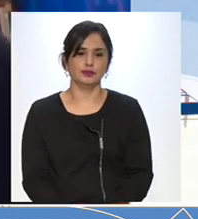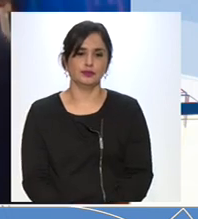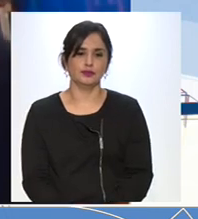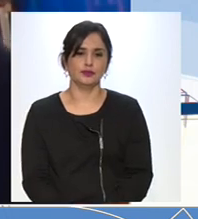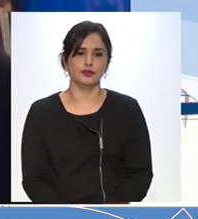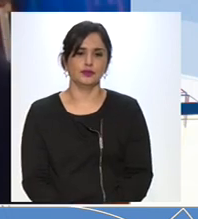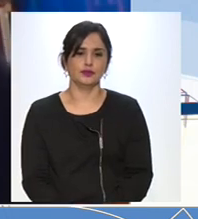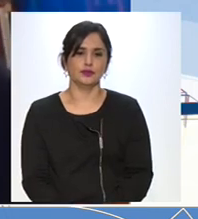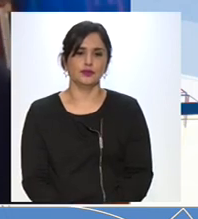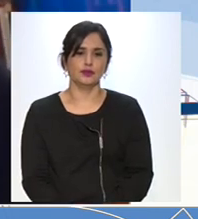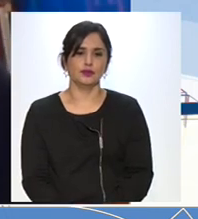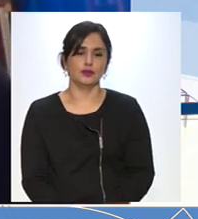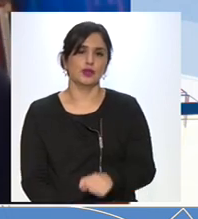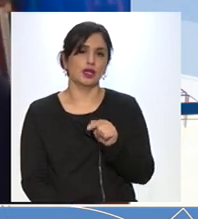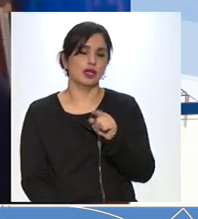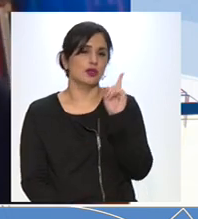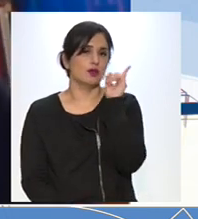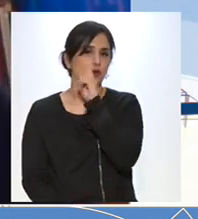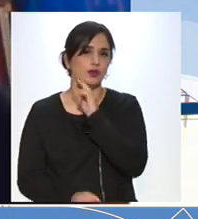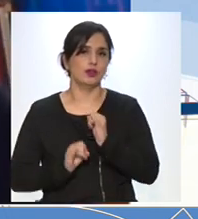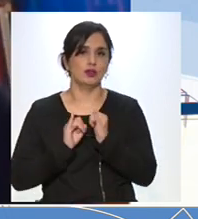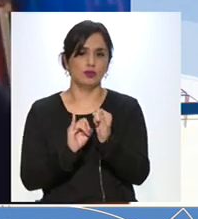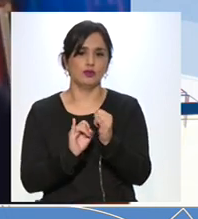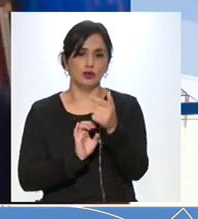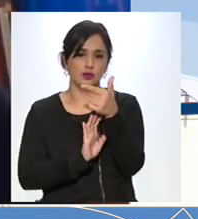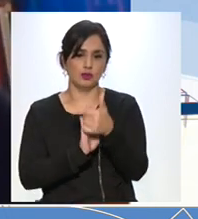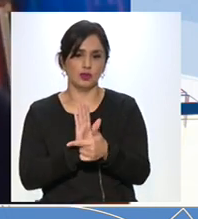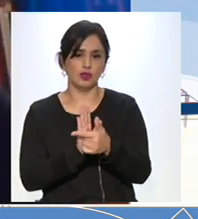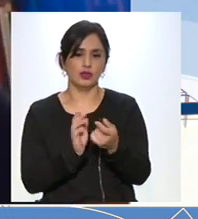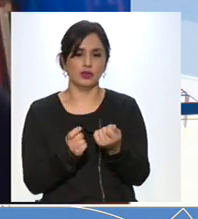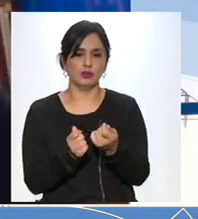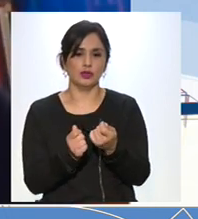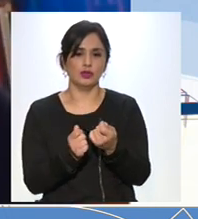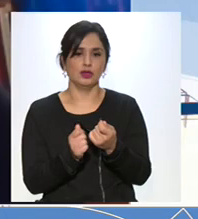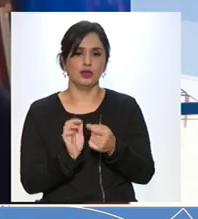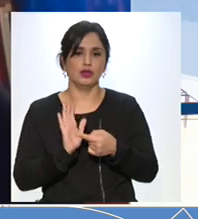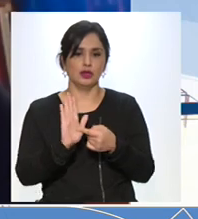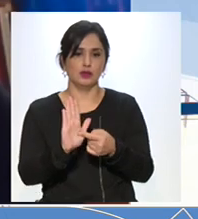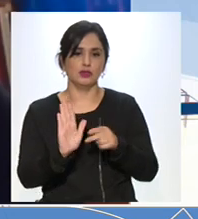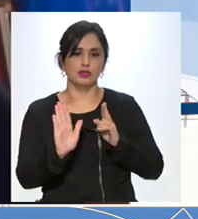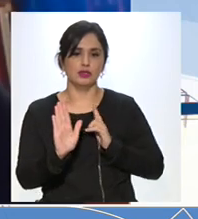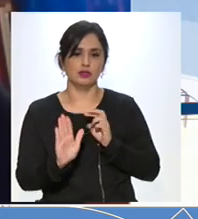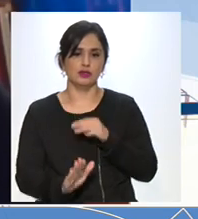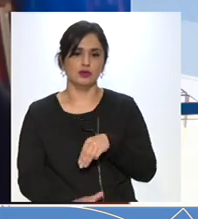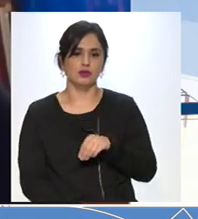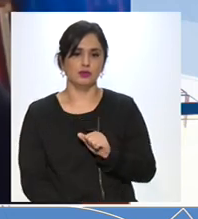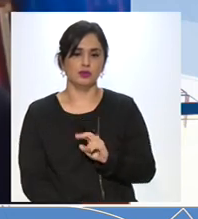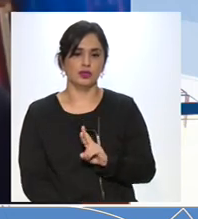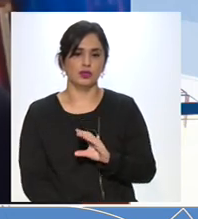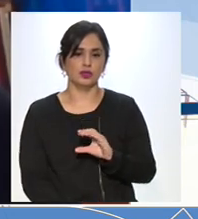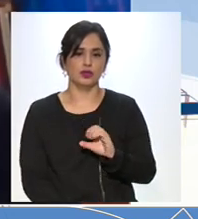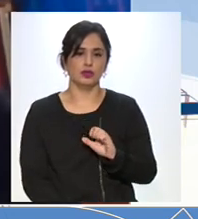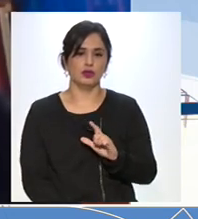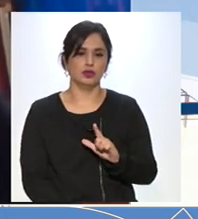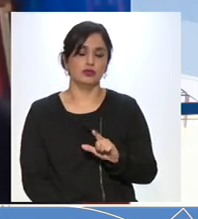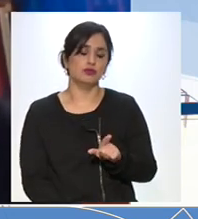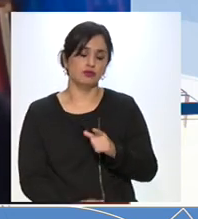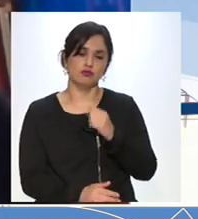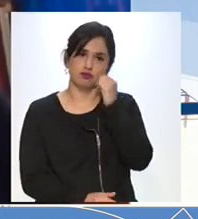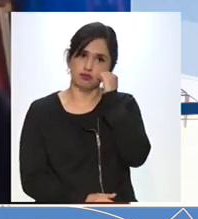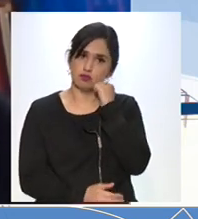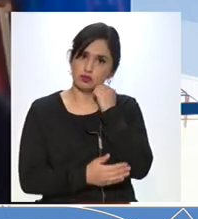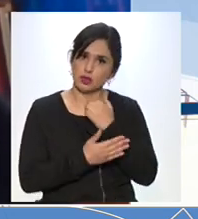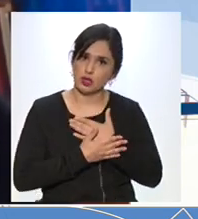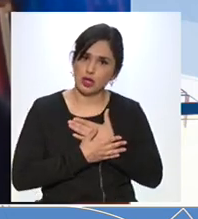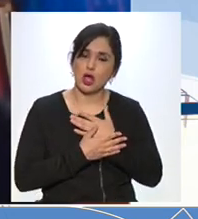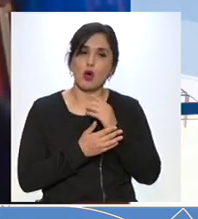Este probablemente el último informe de política monetaria que presenta Mario Marcel. Yo tengo gran aprecio por él. Podemos haber